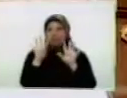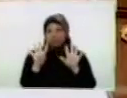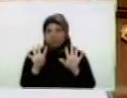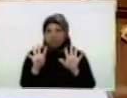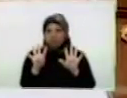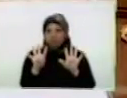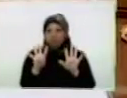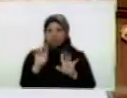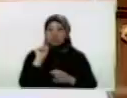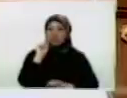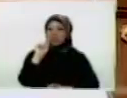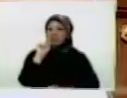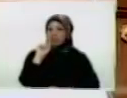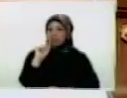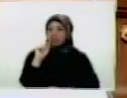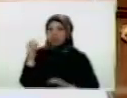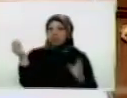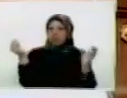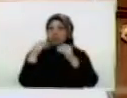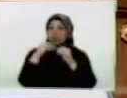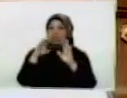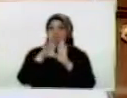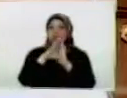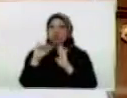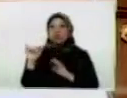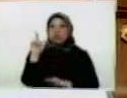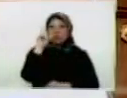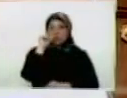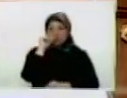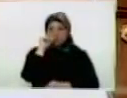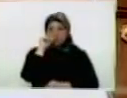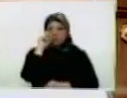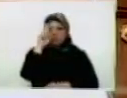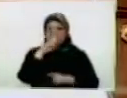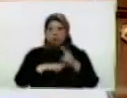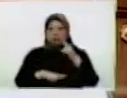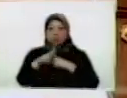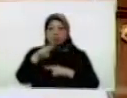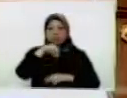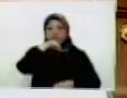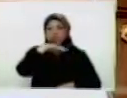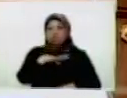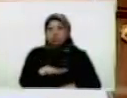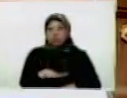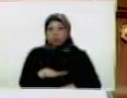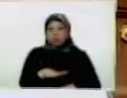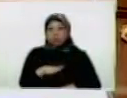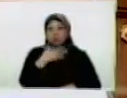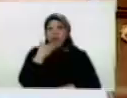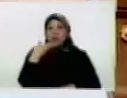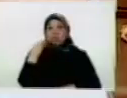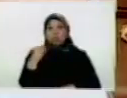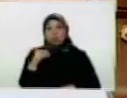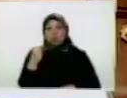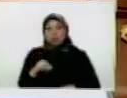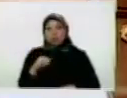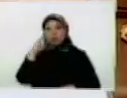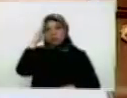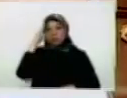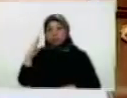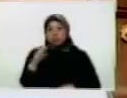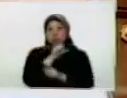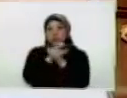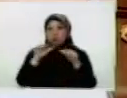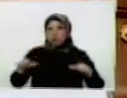Primer punto, acuerdo constituyente en conmemoración de la gesta histórica de la juventud militar